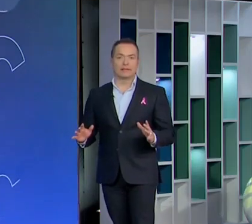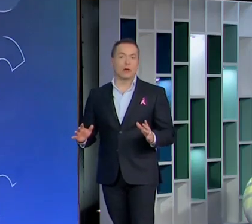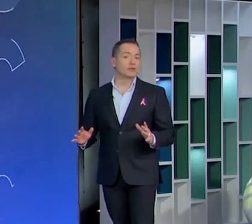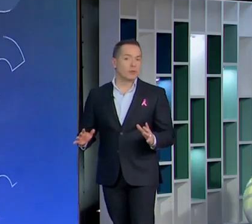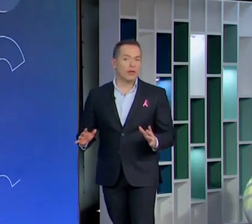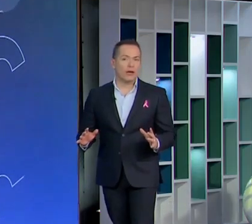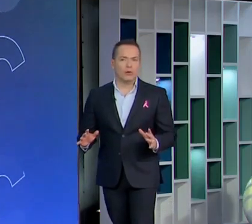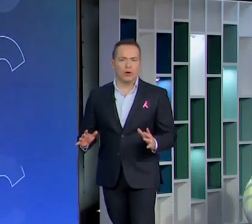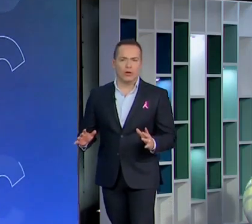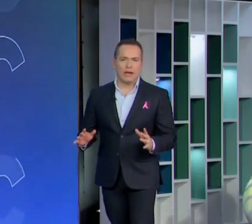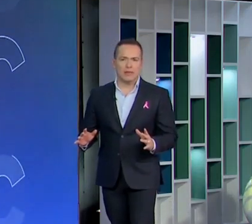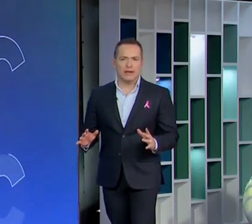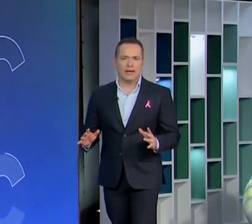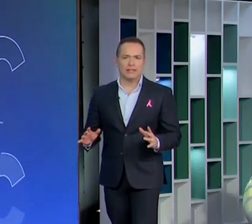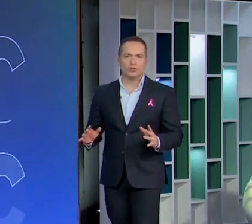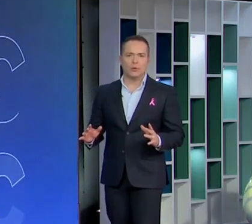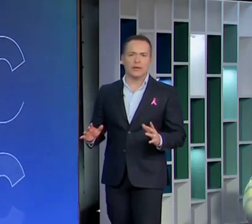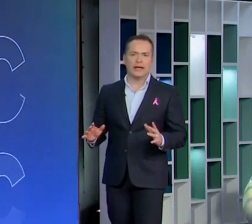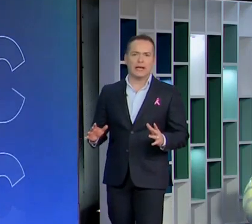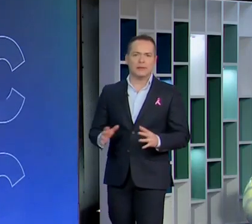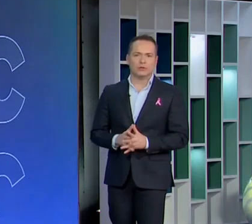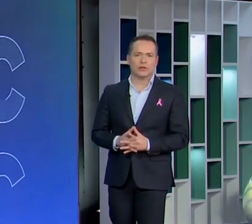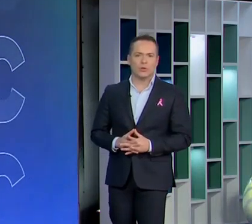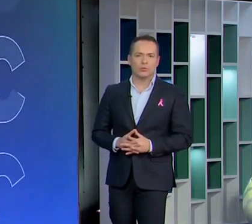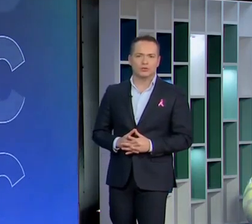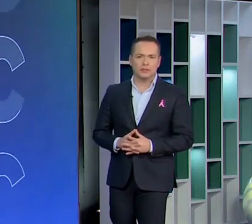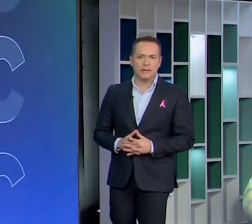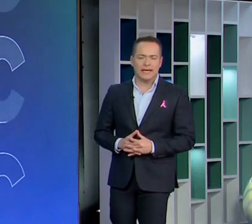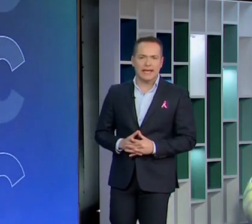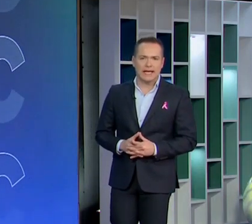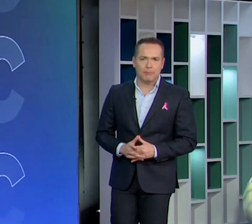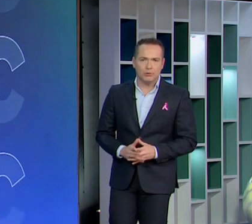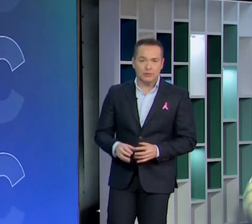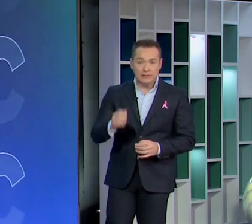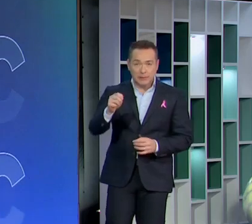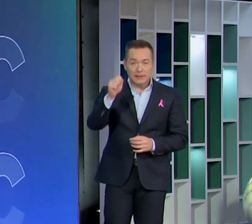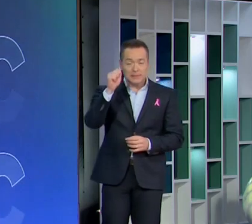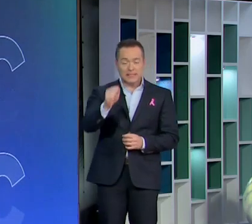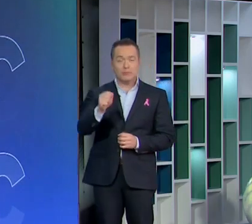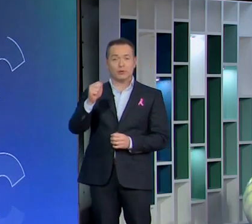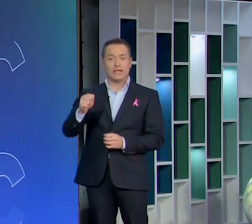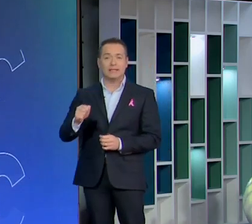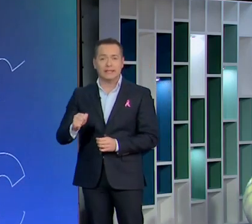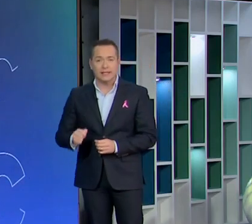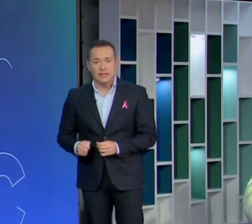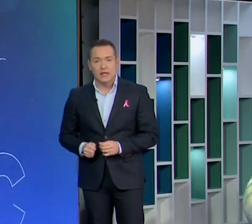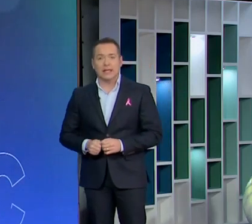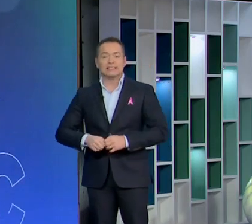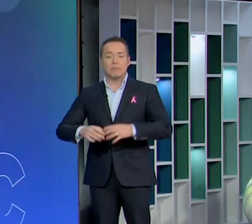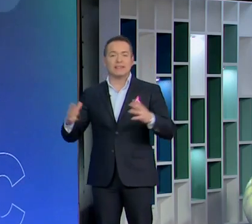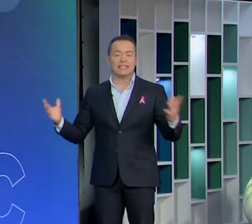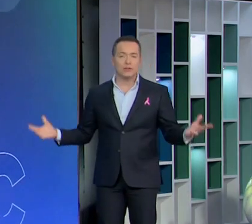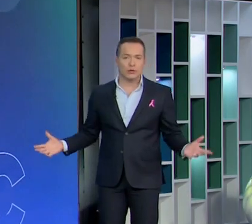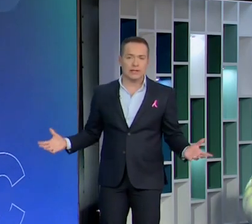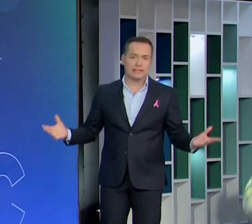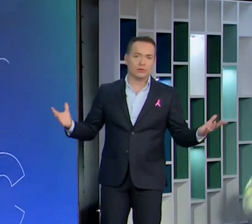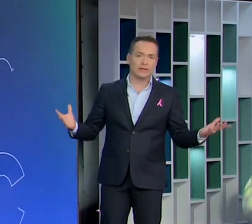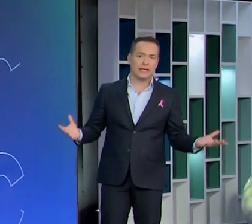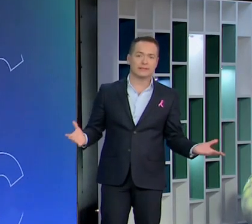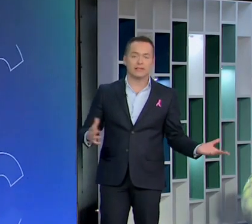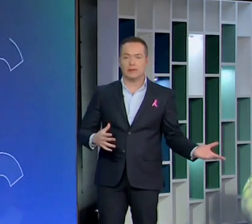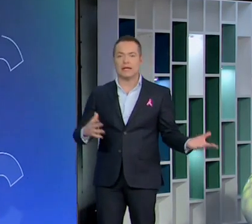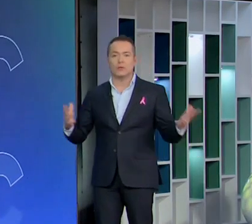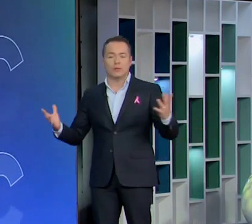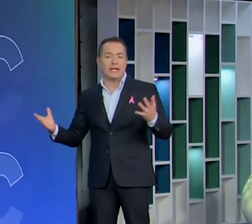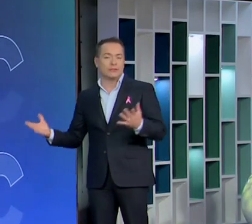También el presidente López Obrador habló de la mañanera sobre el abasto de combustible en Acapulco. Este tema es bien importante, ¿eh? ¿Qué está pasando con las